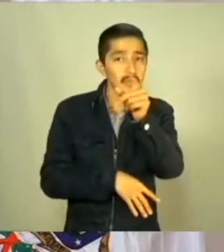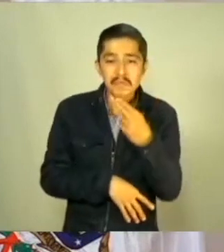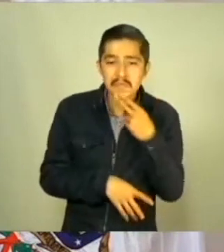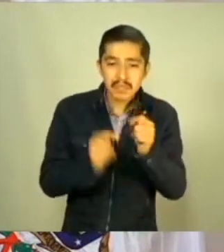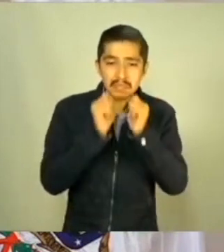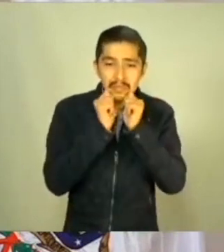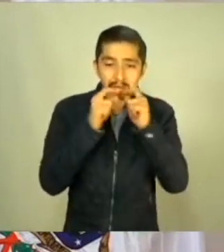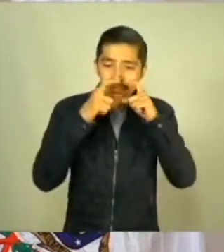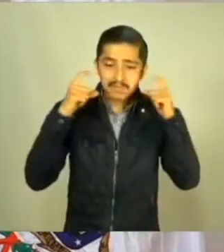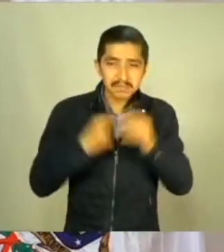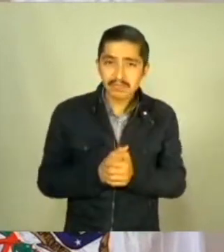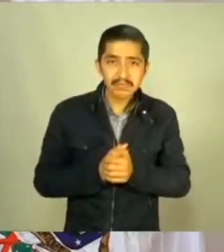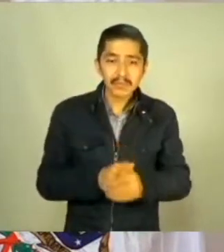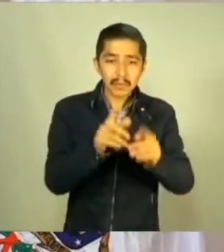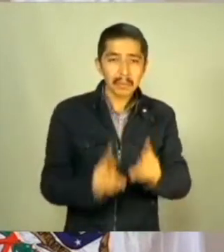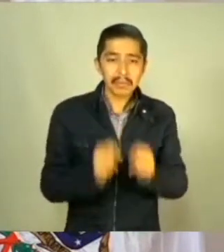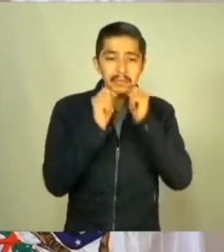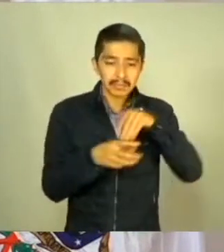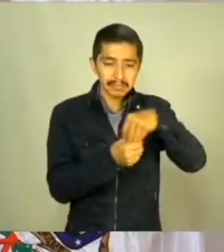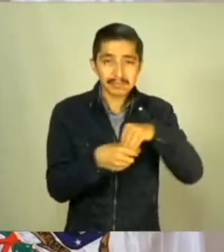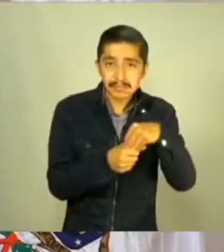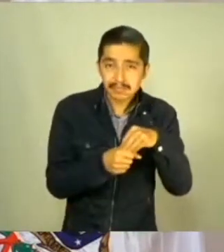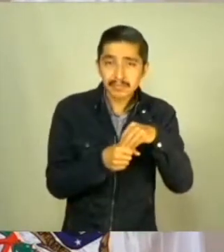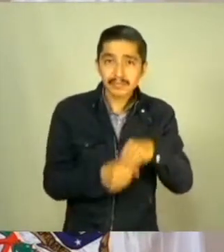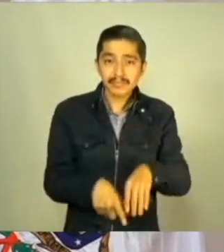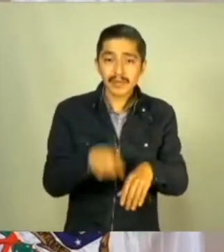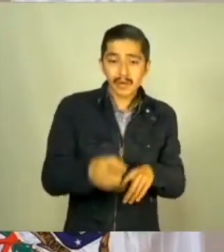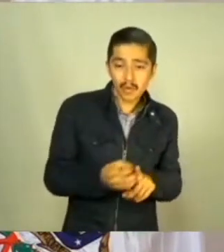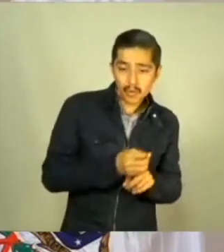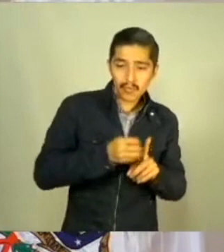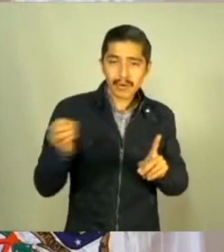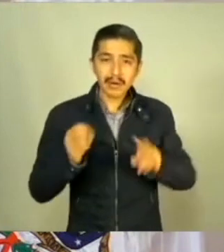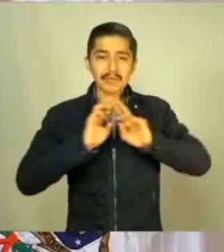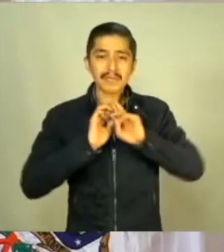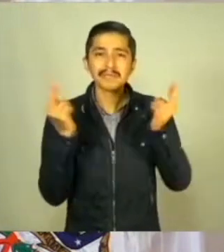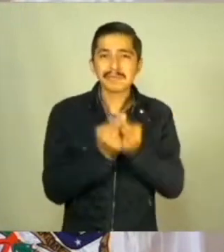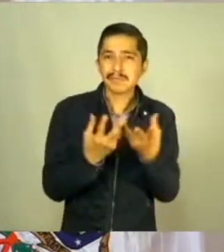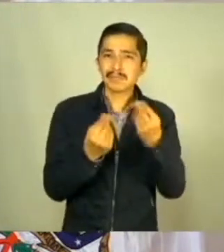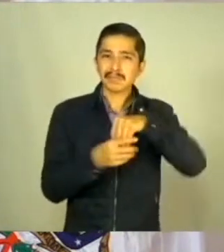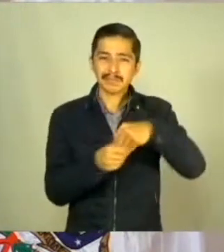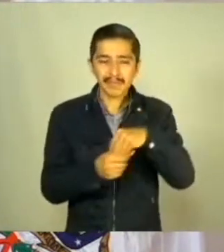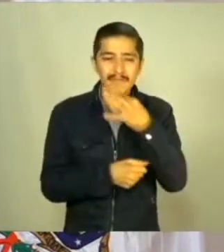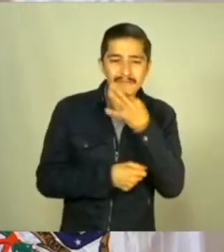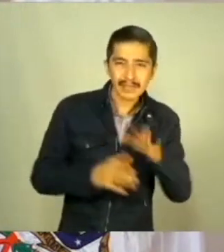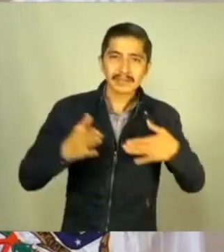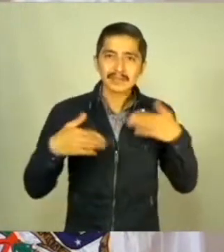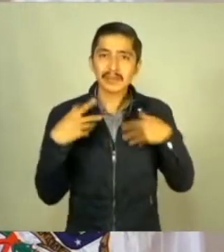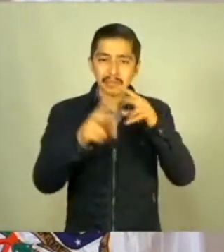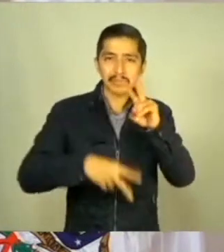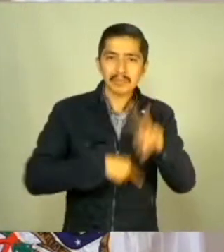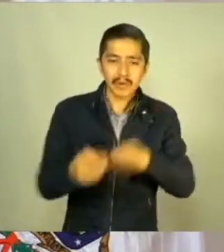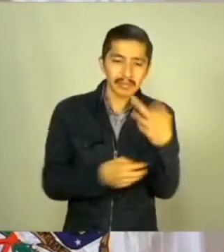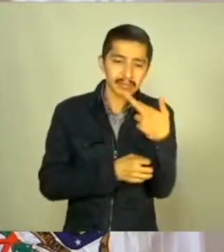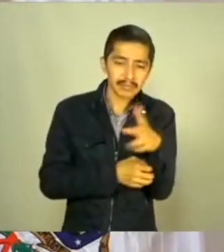no guardar la sana distancia organizar o acudir a reuniones numerosas fiestas y demás restaurantes